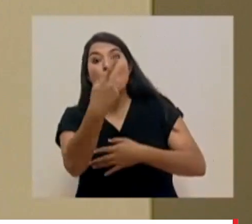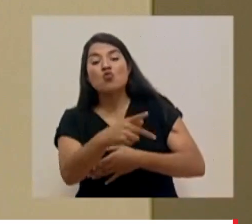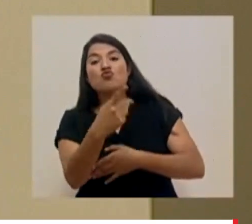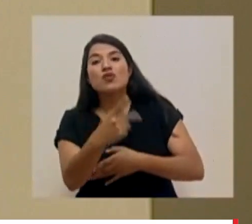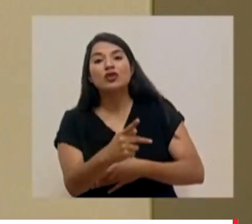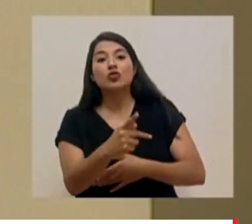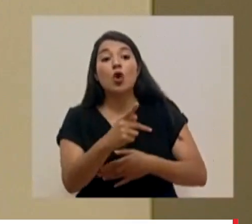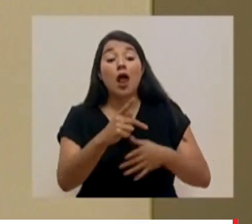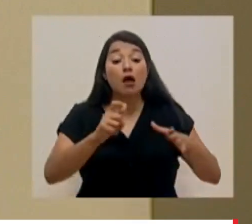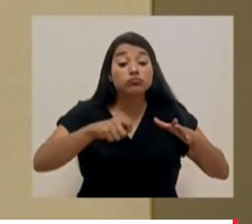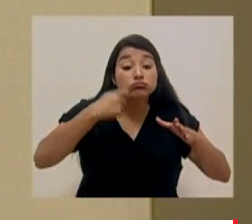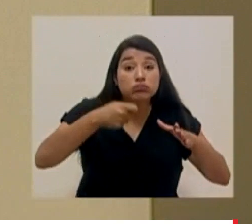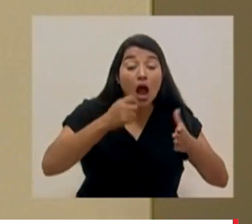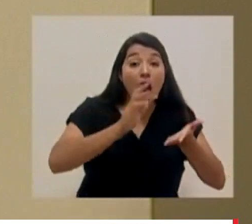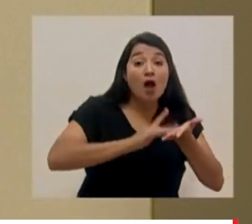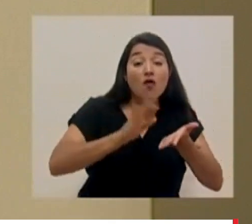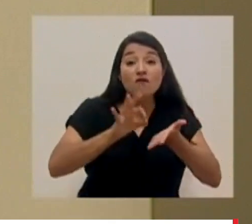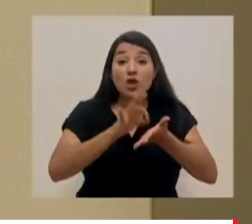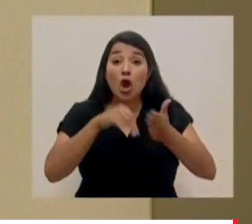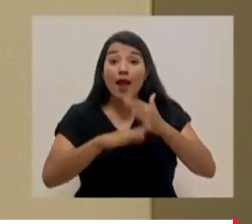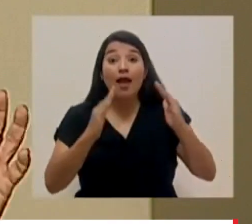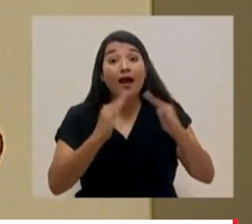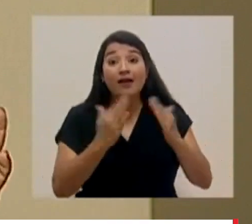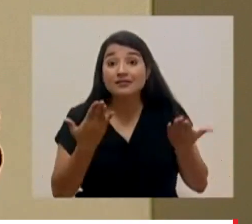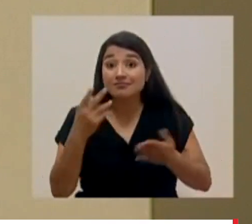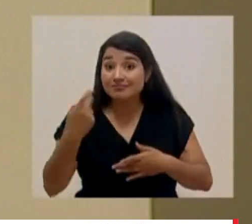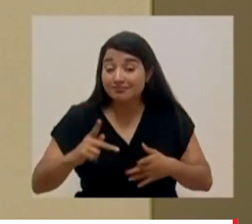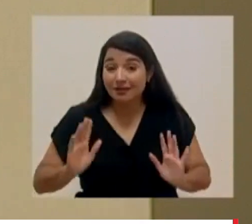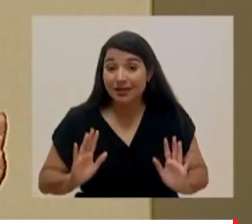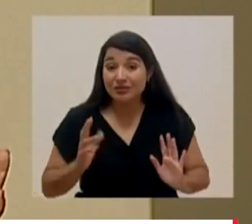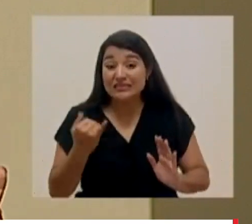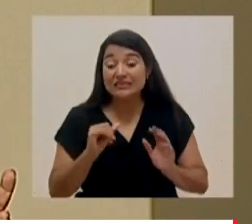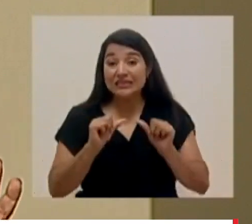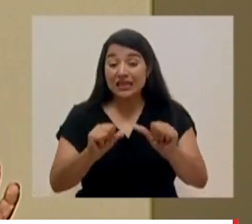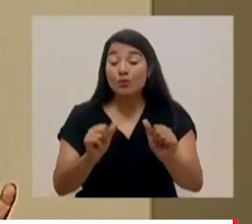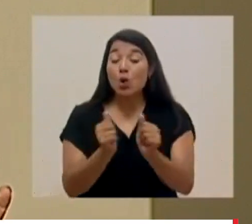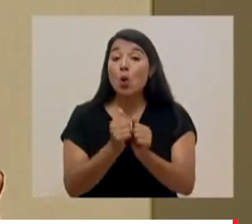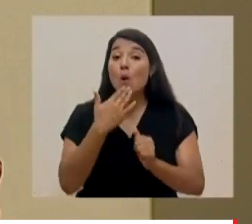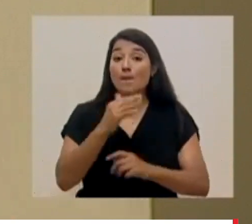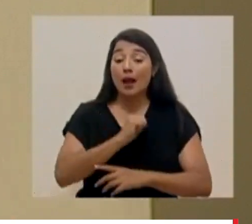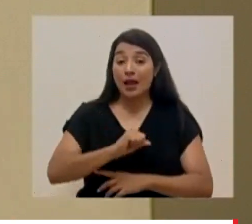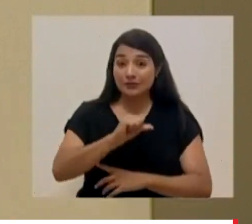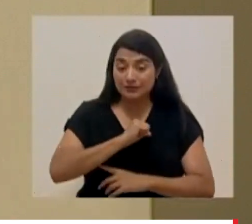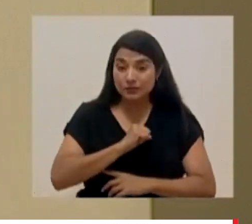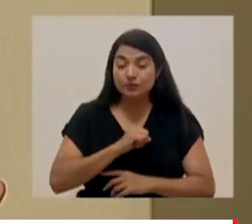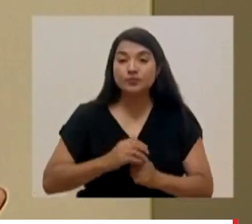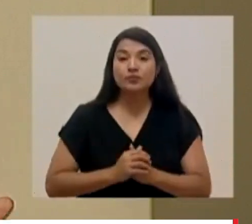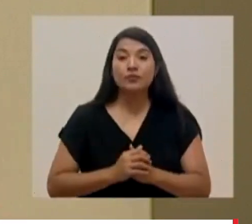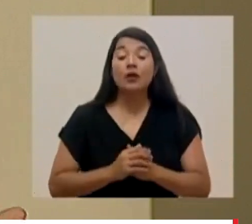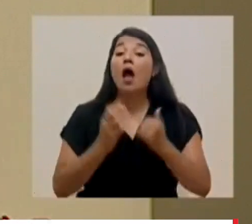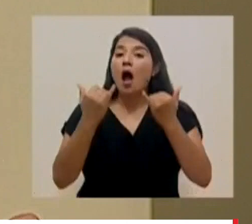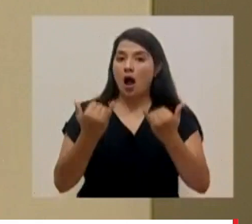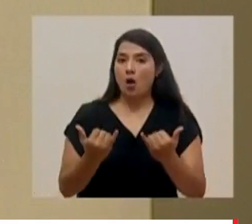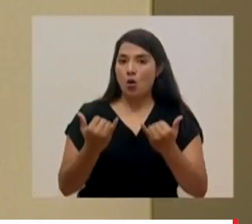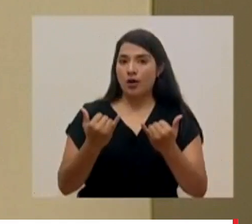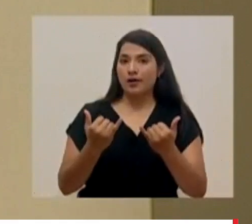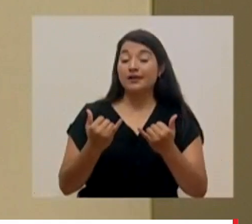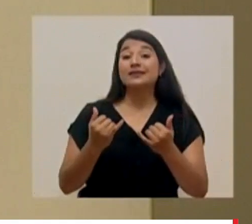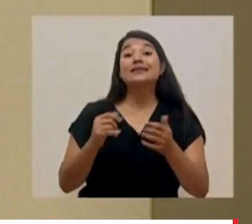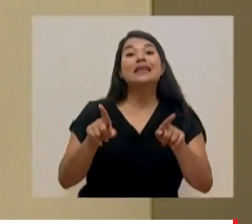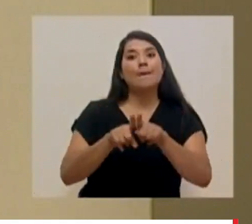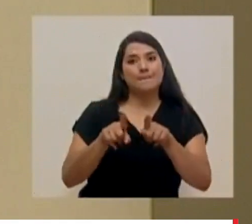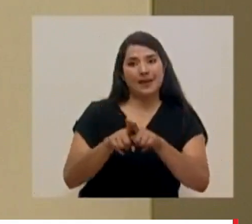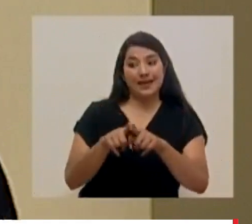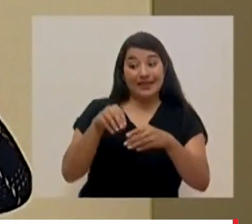frijoles de las casas. Bueno, nada más recordar, cercanía laboral no es cercanía